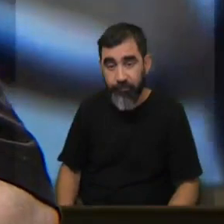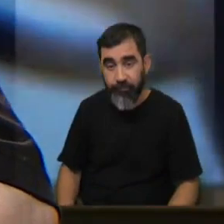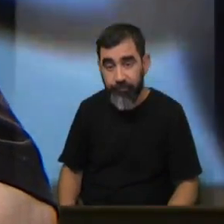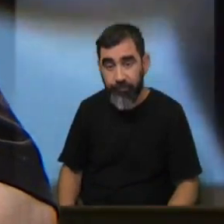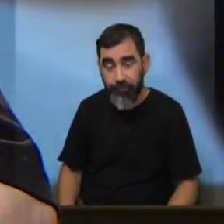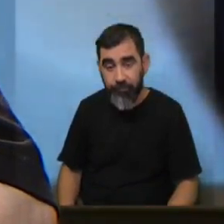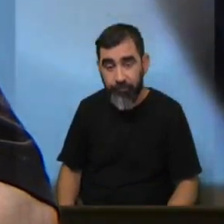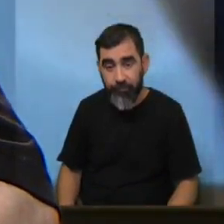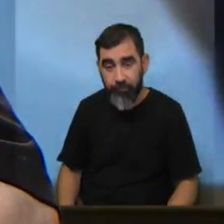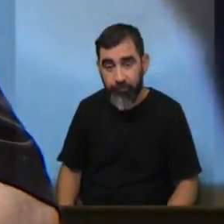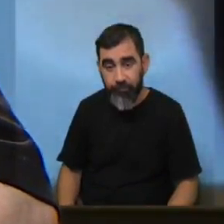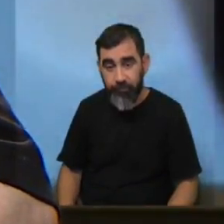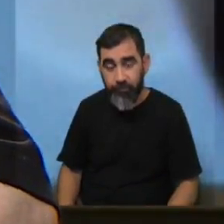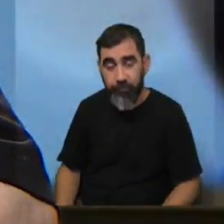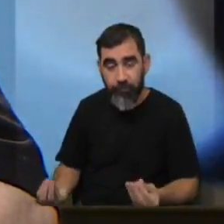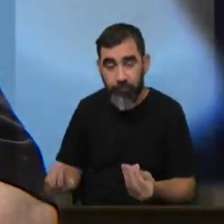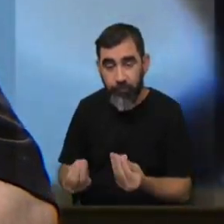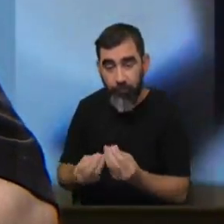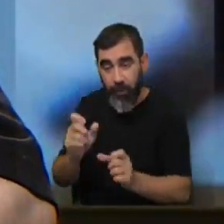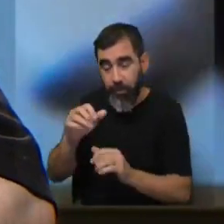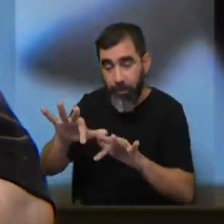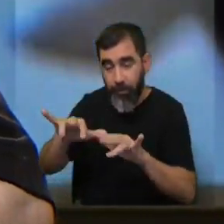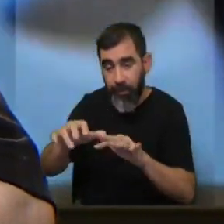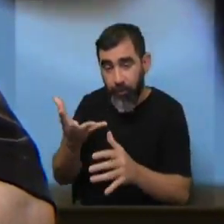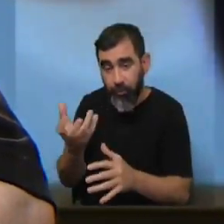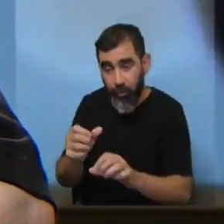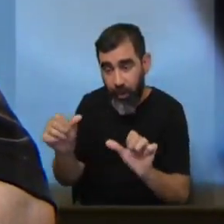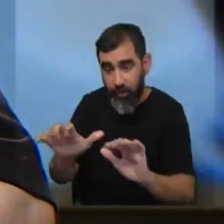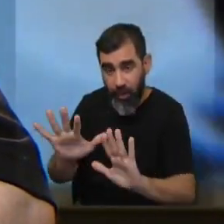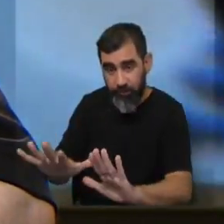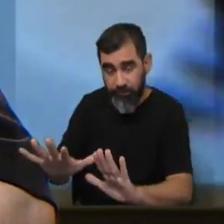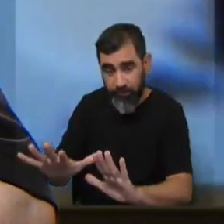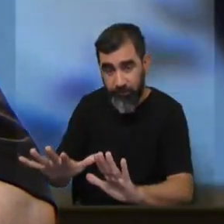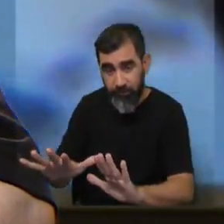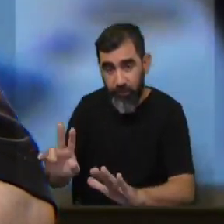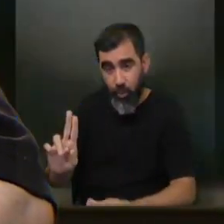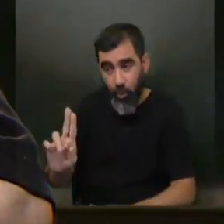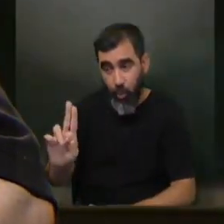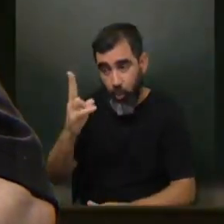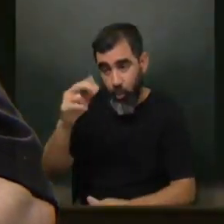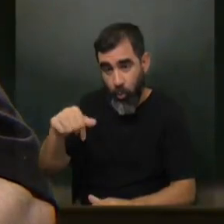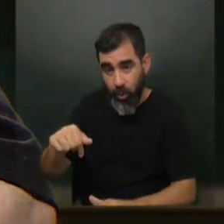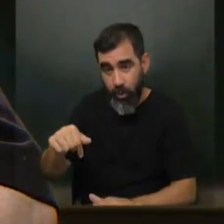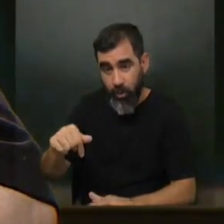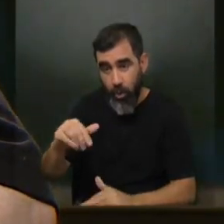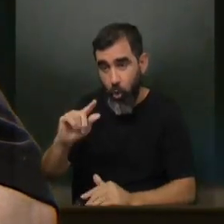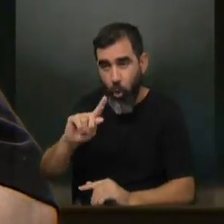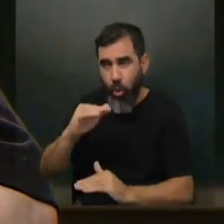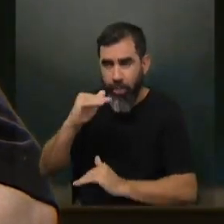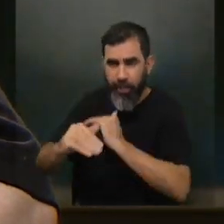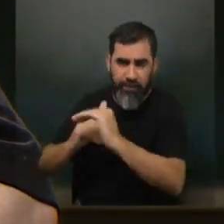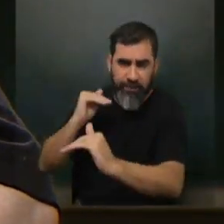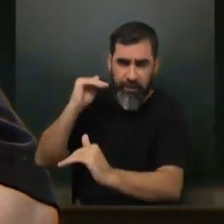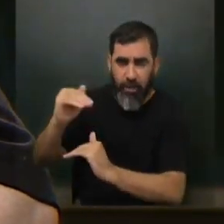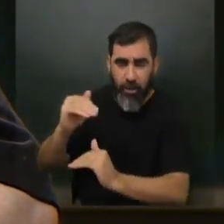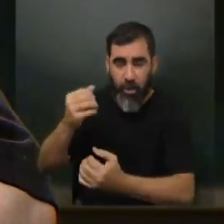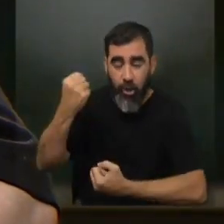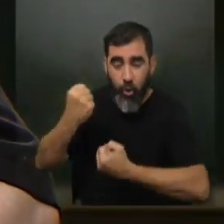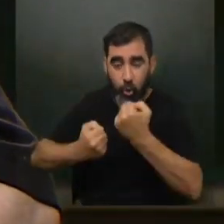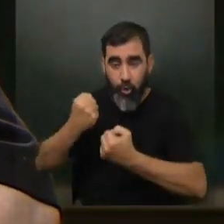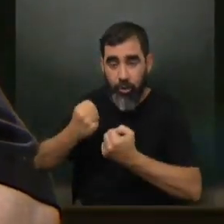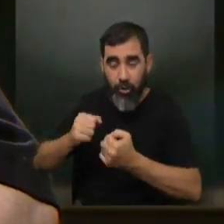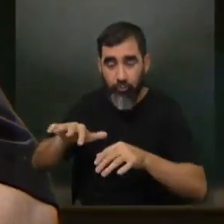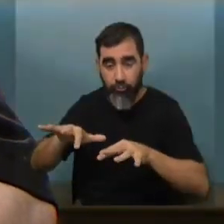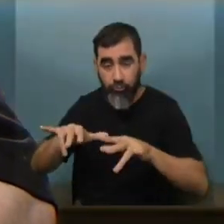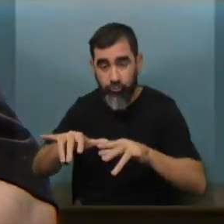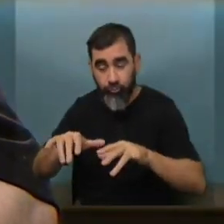día muchísima gente que trabaja en programación también hace eso, ¿no? En Uruguay no está muy desarrollada la industria de software,